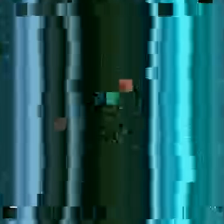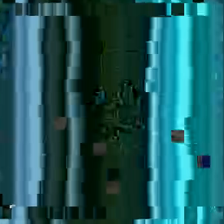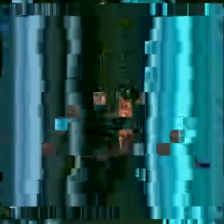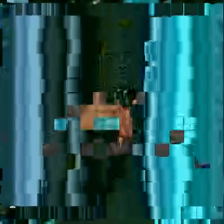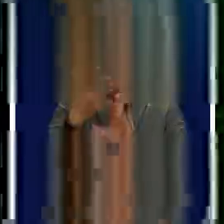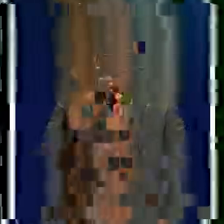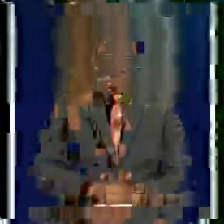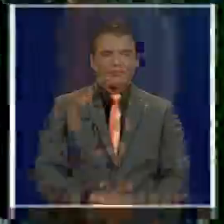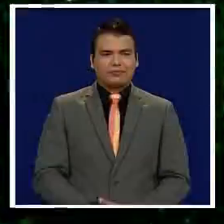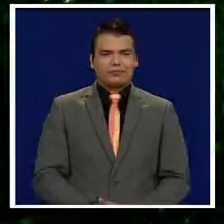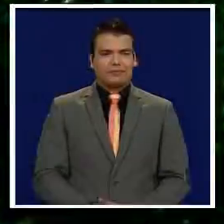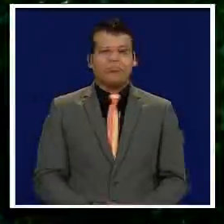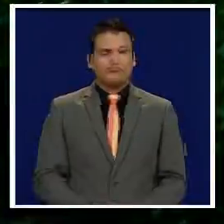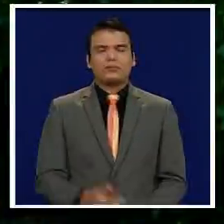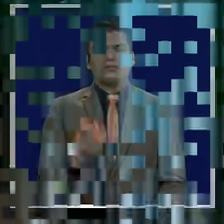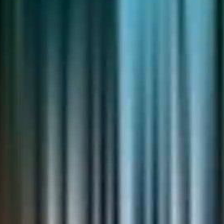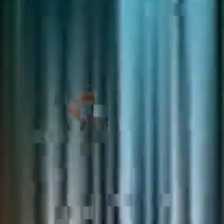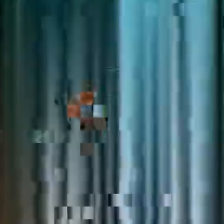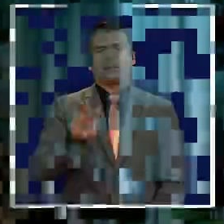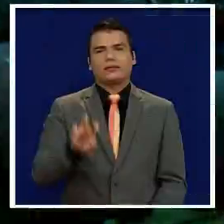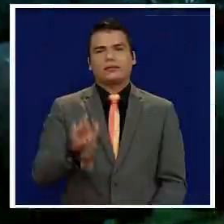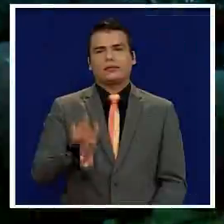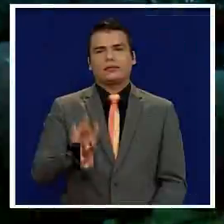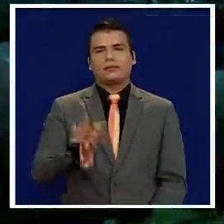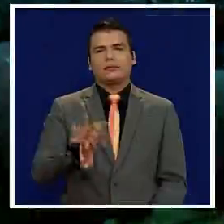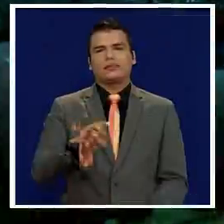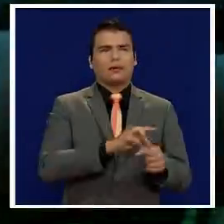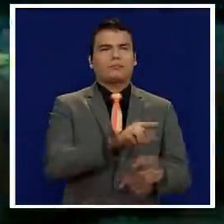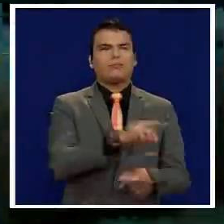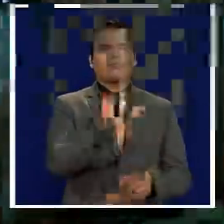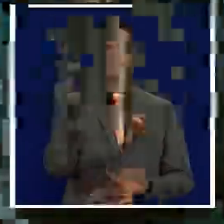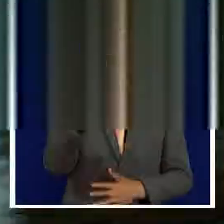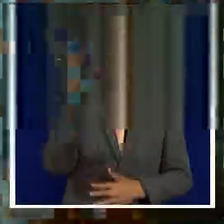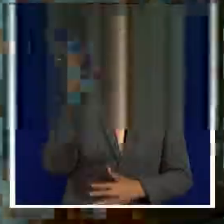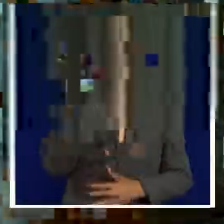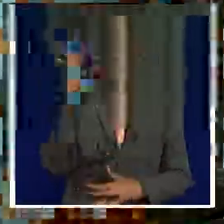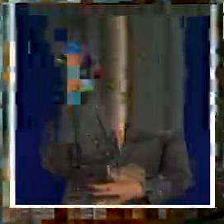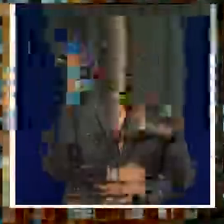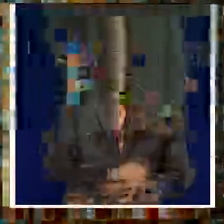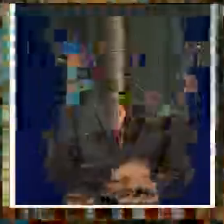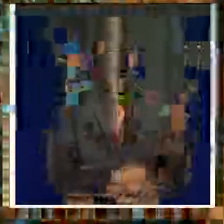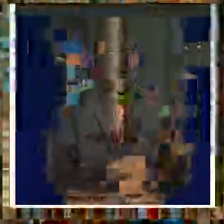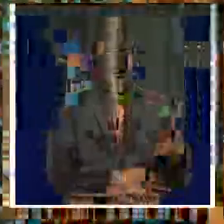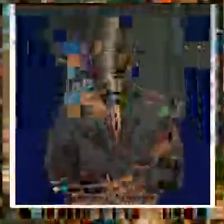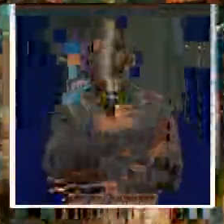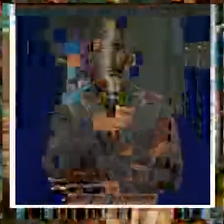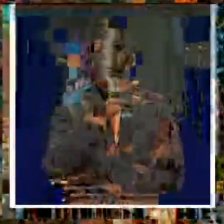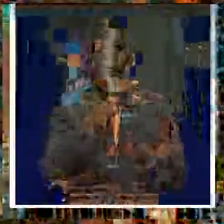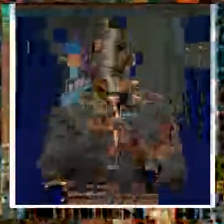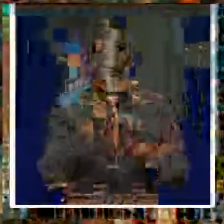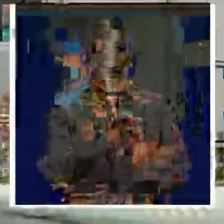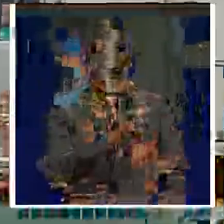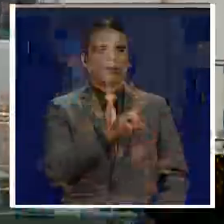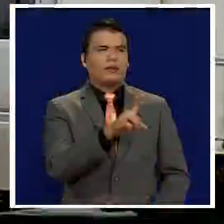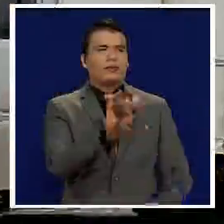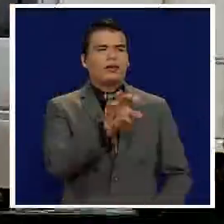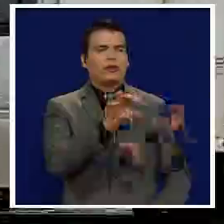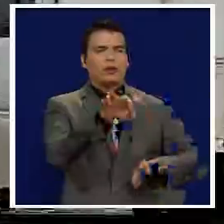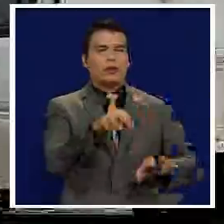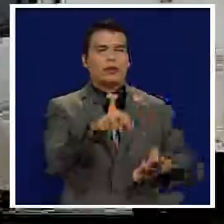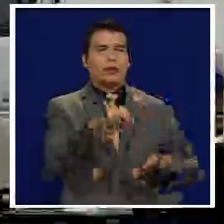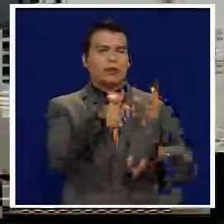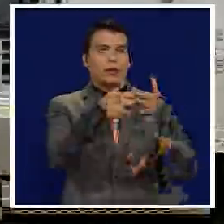residencia. Un total de 18 casos de árboles caídos debió atender el cuerpo de bomberos de Cali. Asimismo, 9 circuitos de energía se